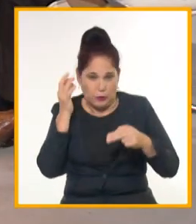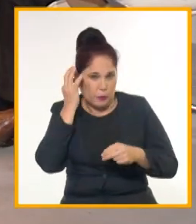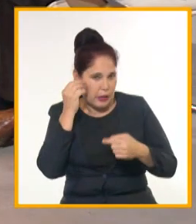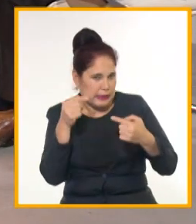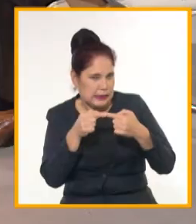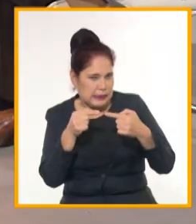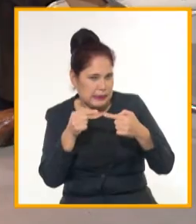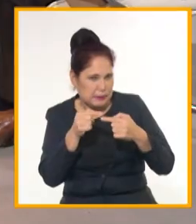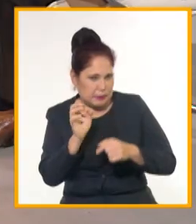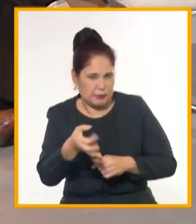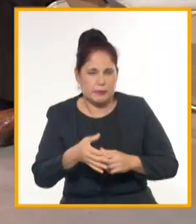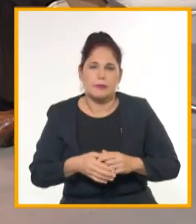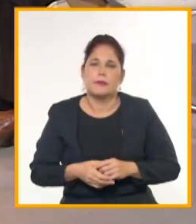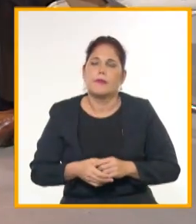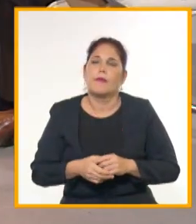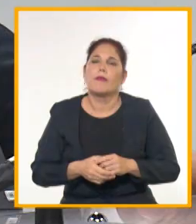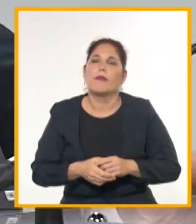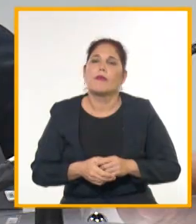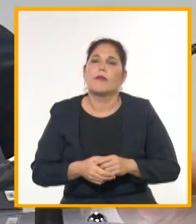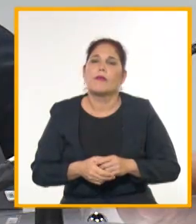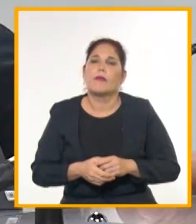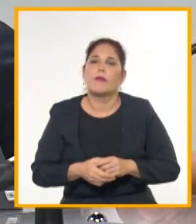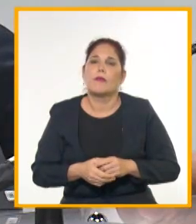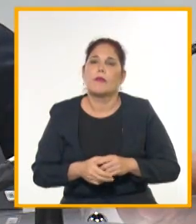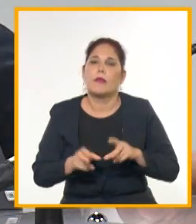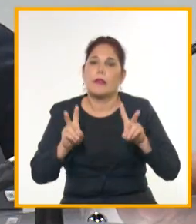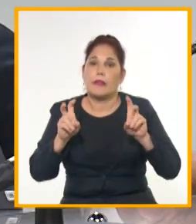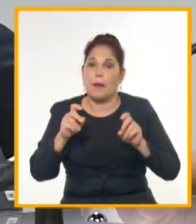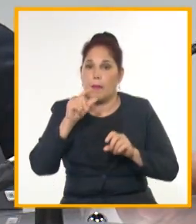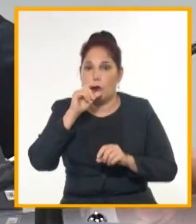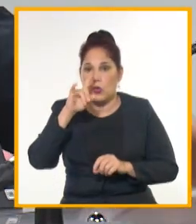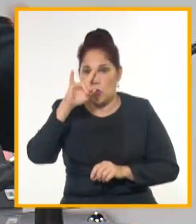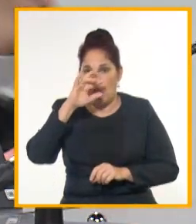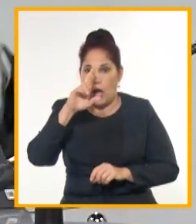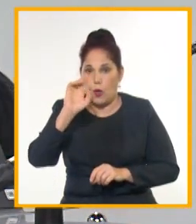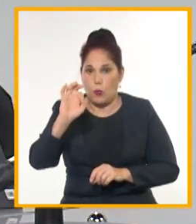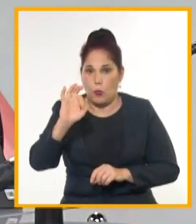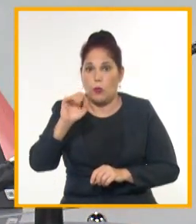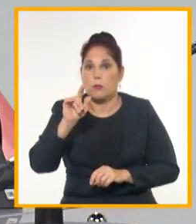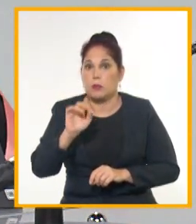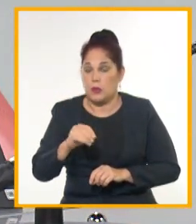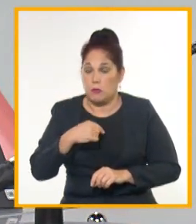bromeando. El tema de Bolsonaro, que es muy interesante también, y me